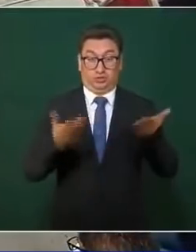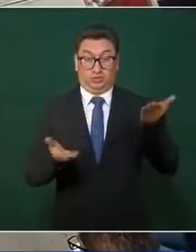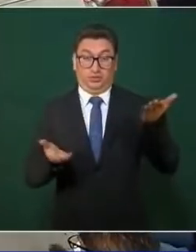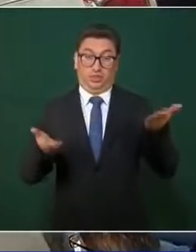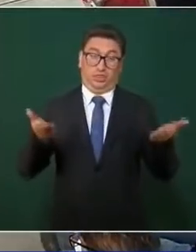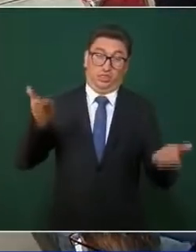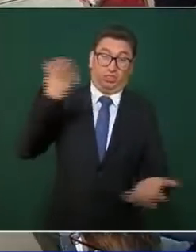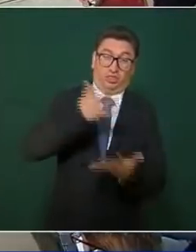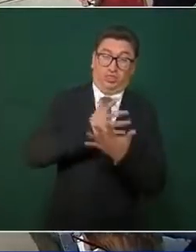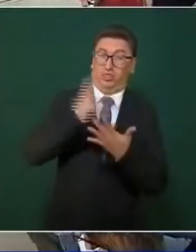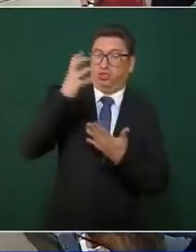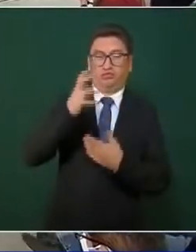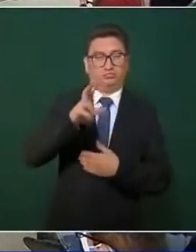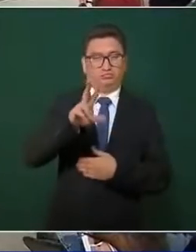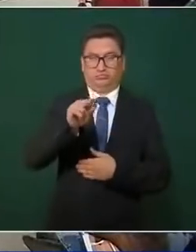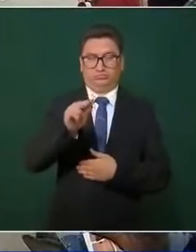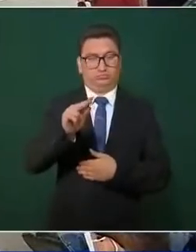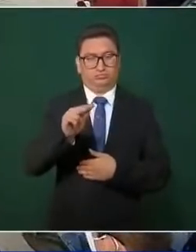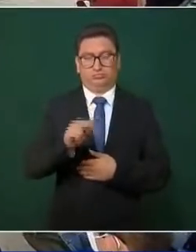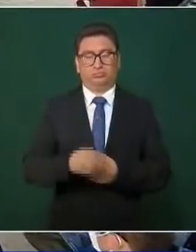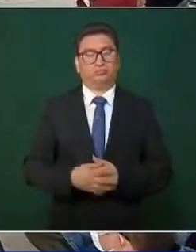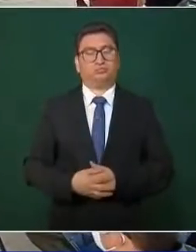extremismos,